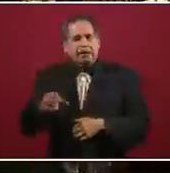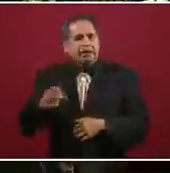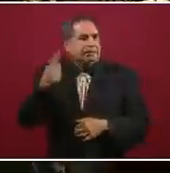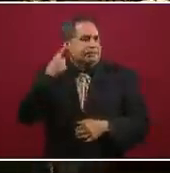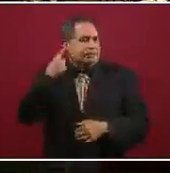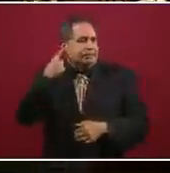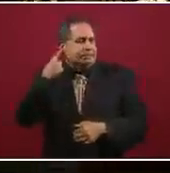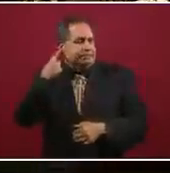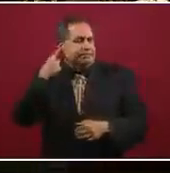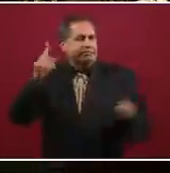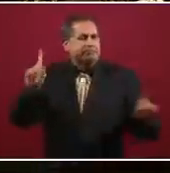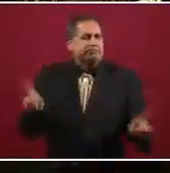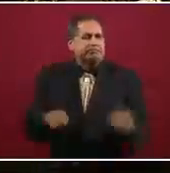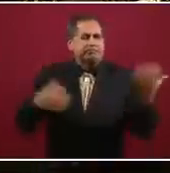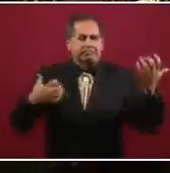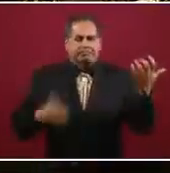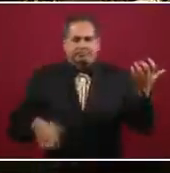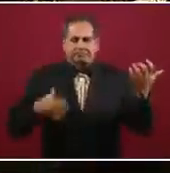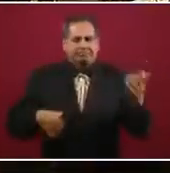Rita, ¿cómo va todo por allá?